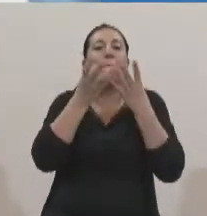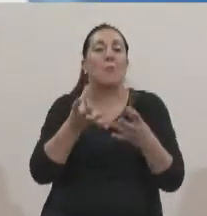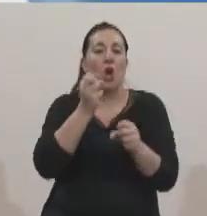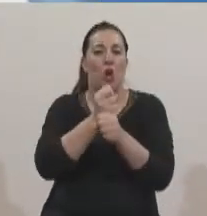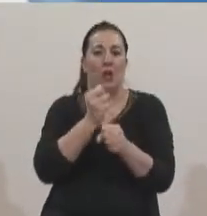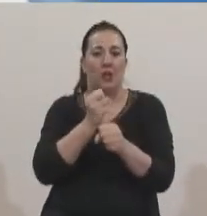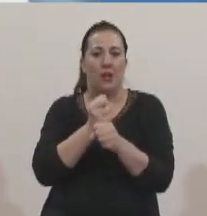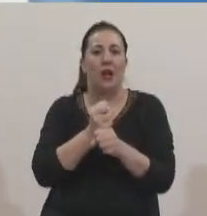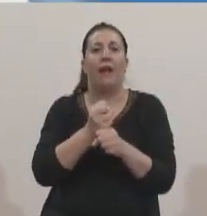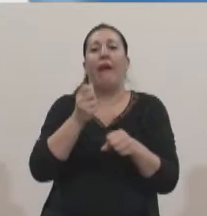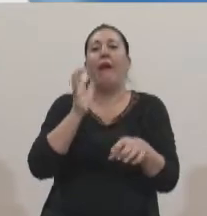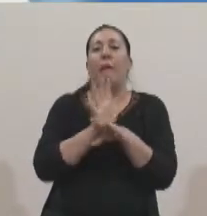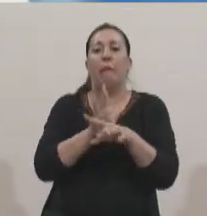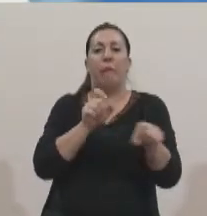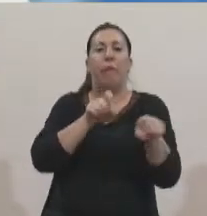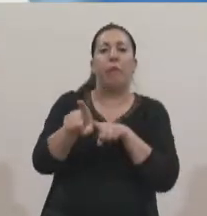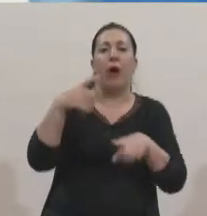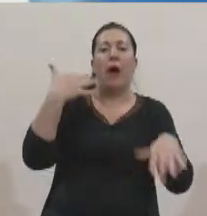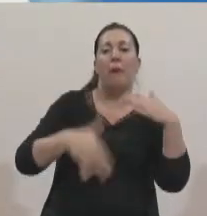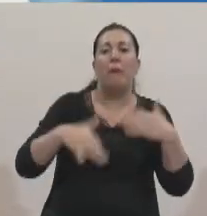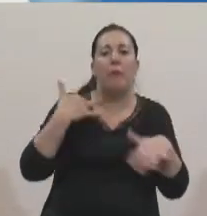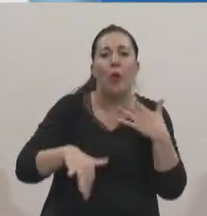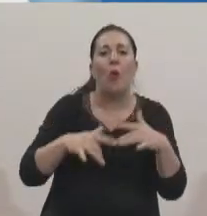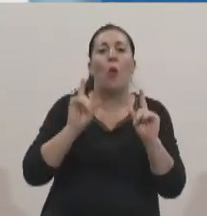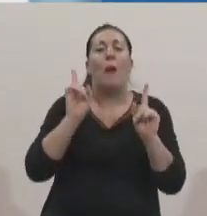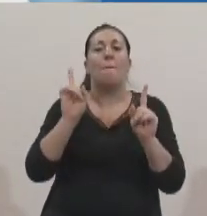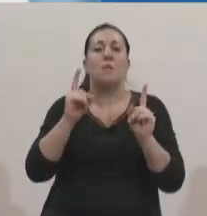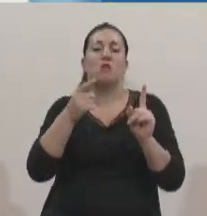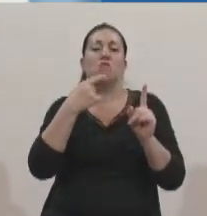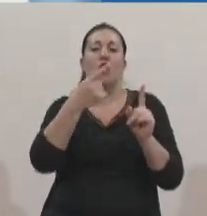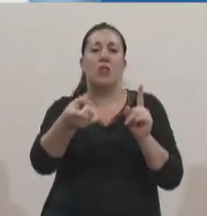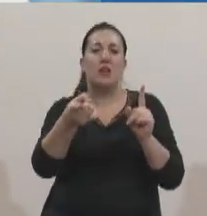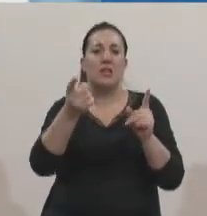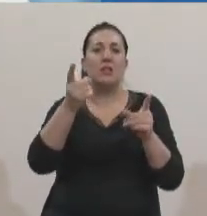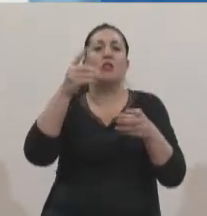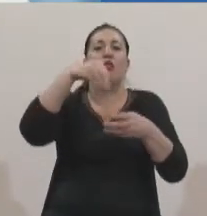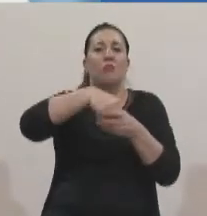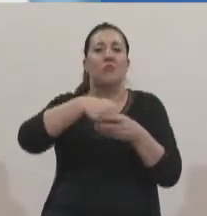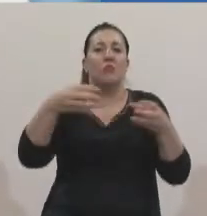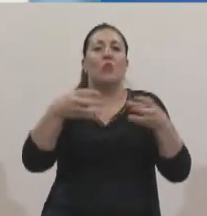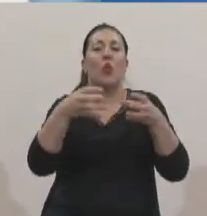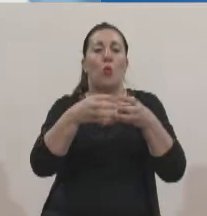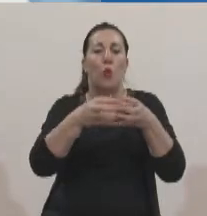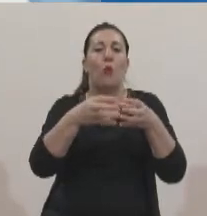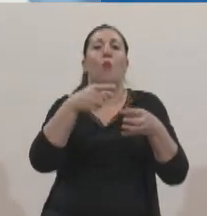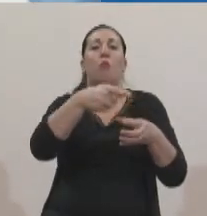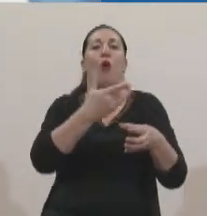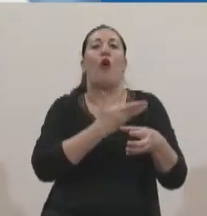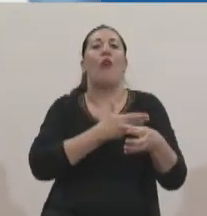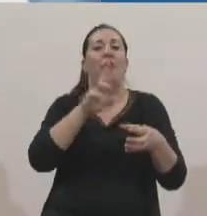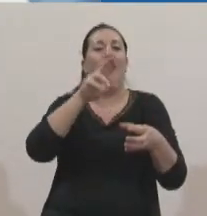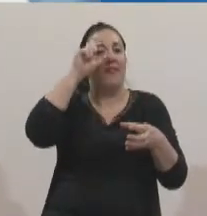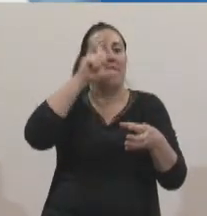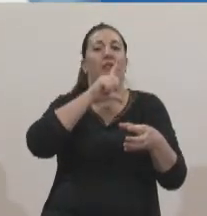La premura, el apuro manifestado por los miembros del bloque Frente de Todos